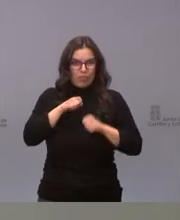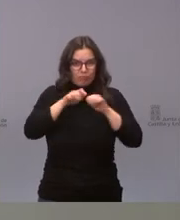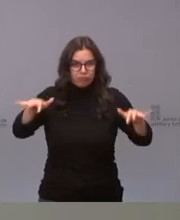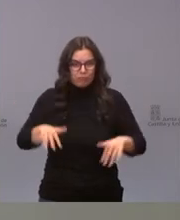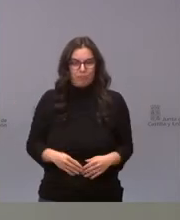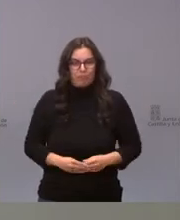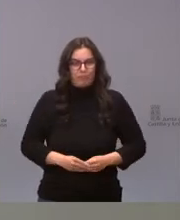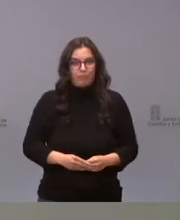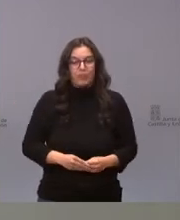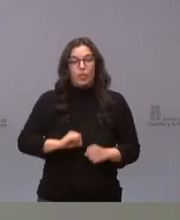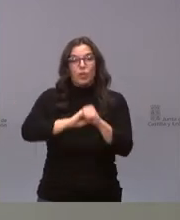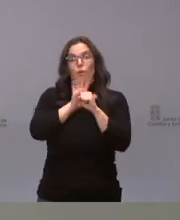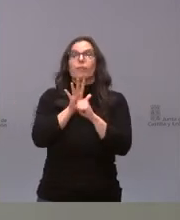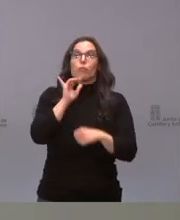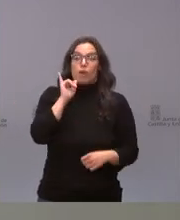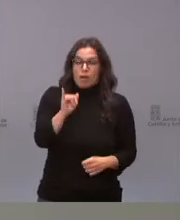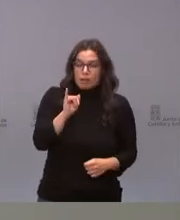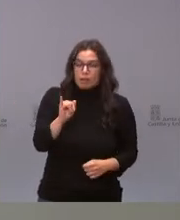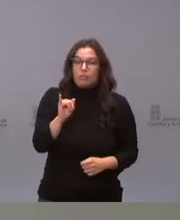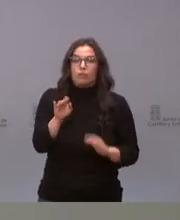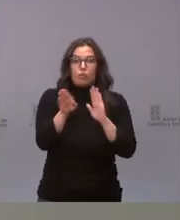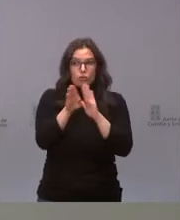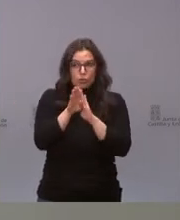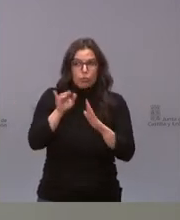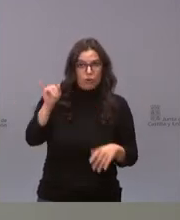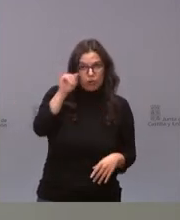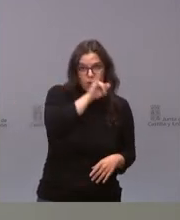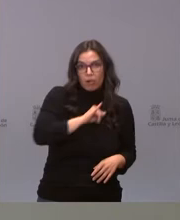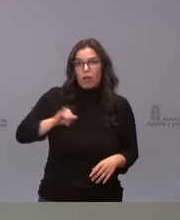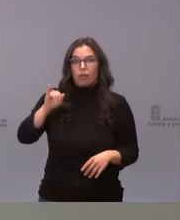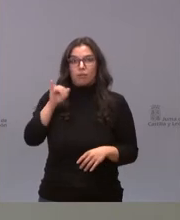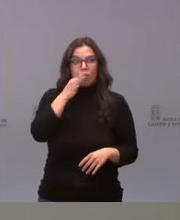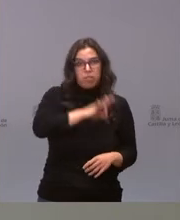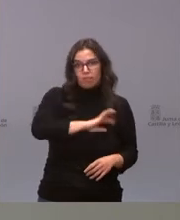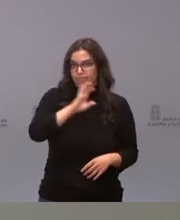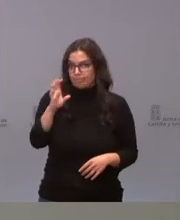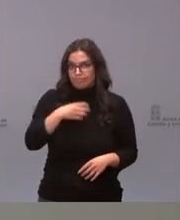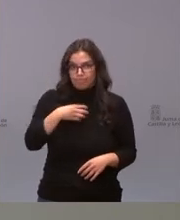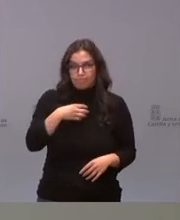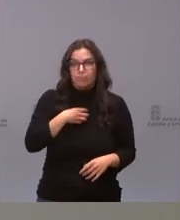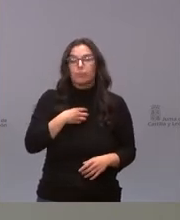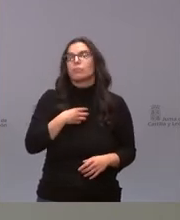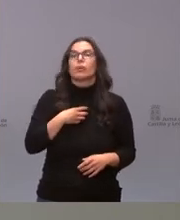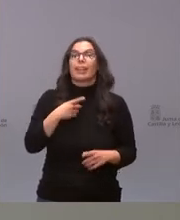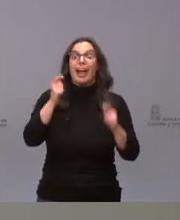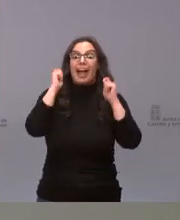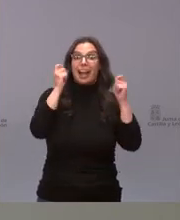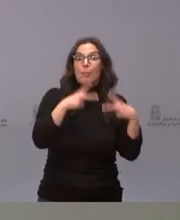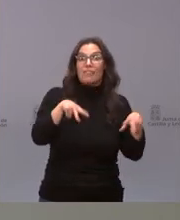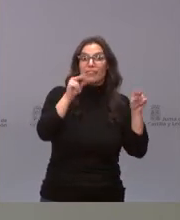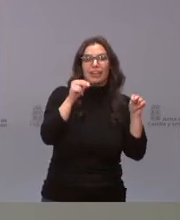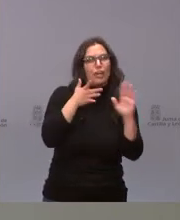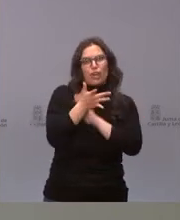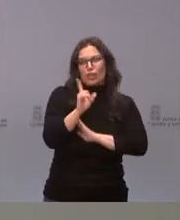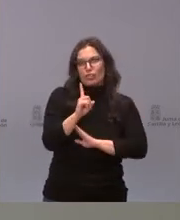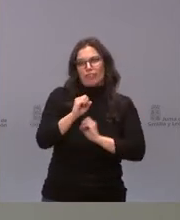El coronavirus está todavía presente entre nosotros, no debemos bajar la guardia, y que decaiga el estado de alarma no quiere decir